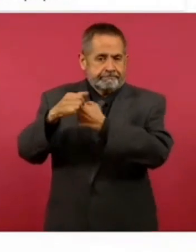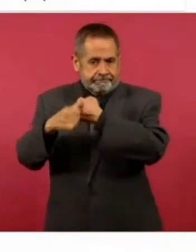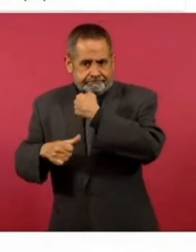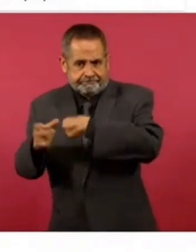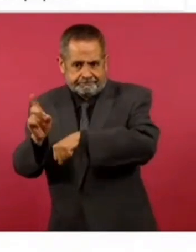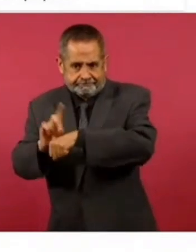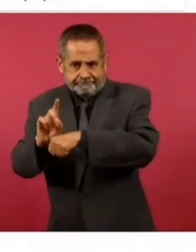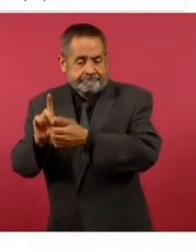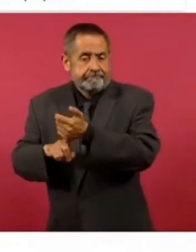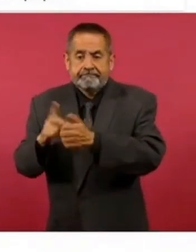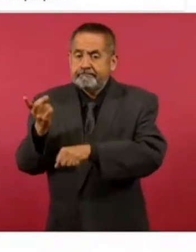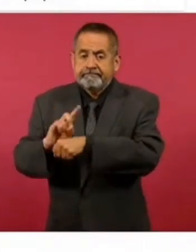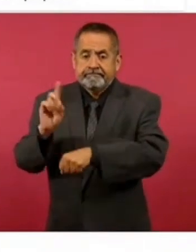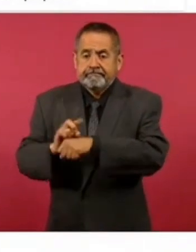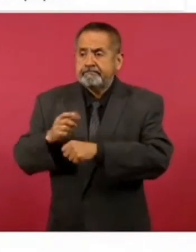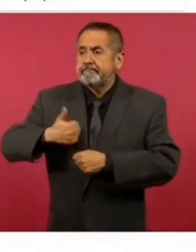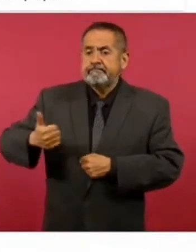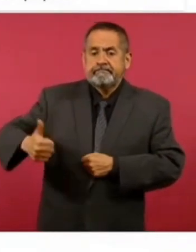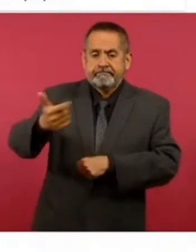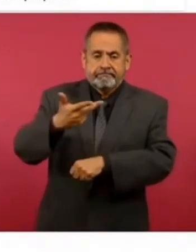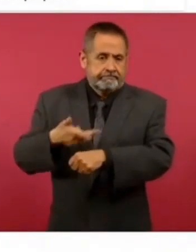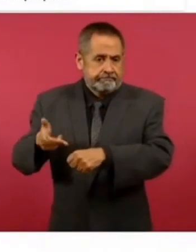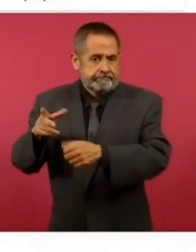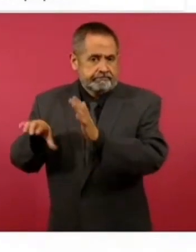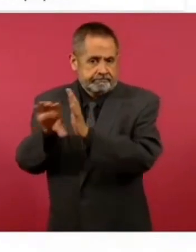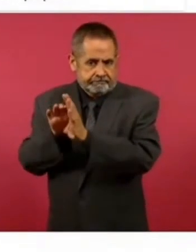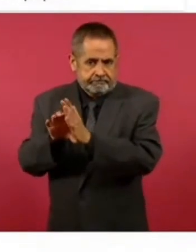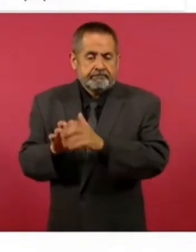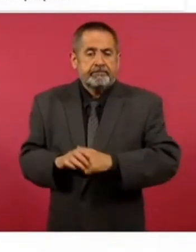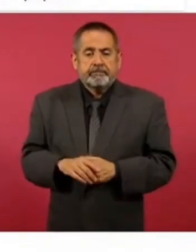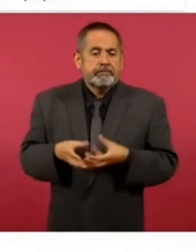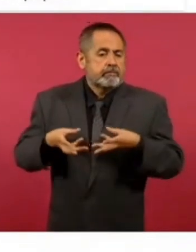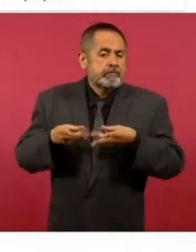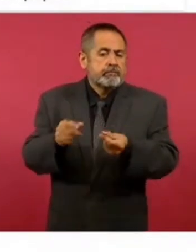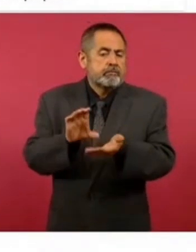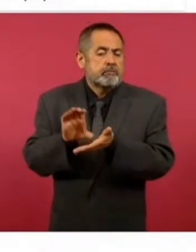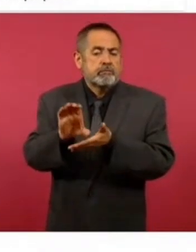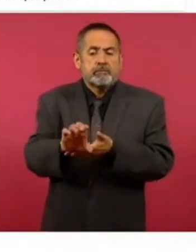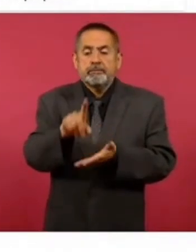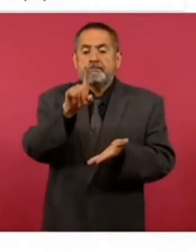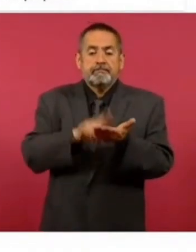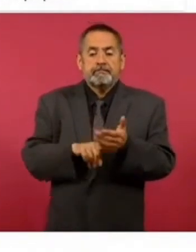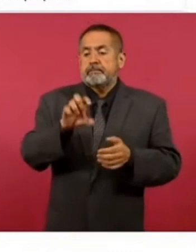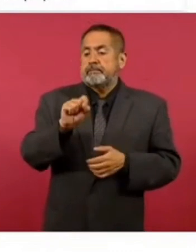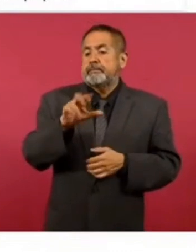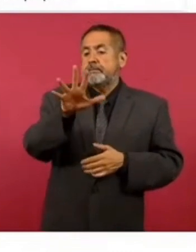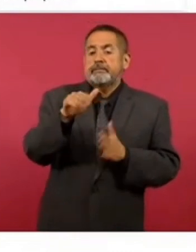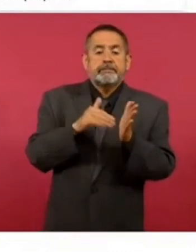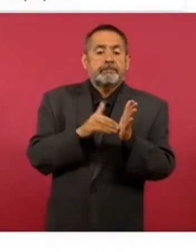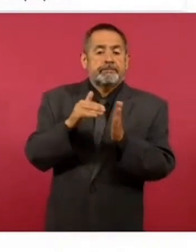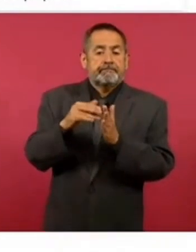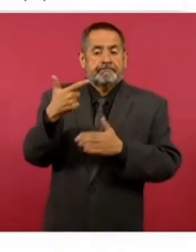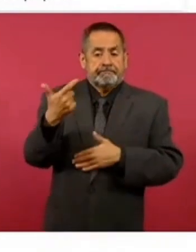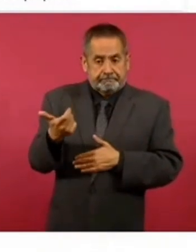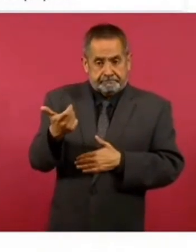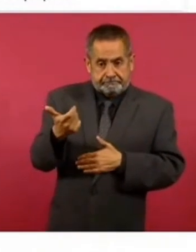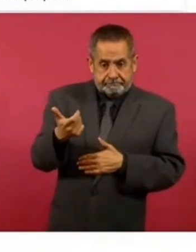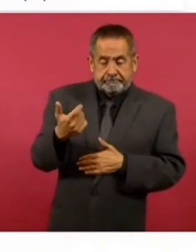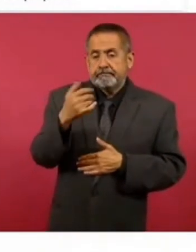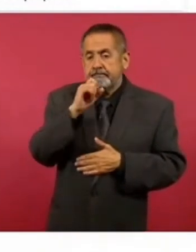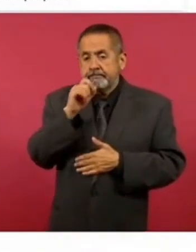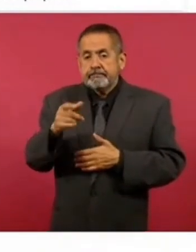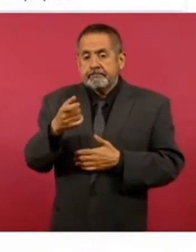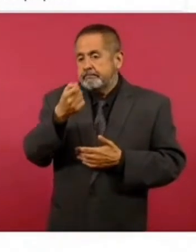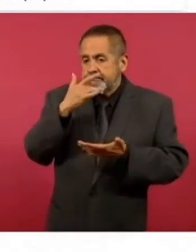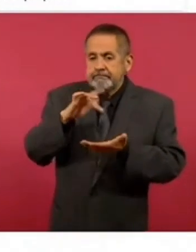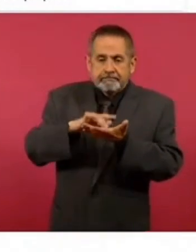diarias por quirófano. La inversión en el segundo nivel de atención ha sido de 1,065 millones de pesos y el abasto